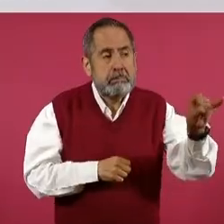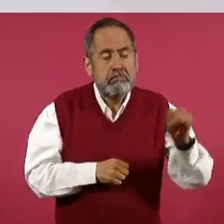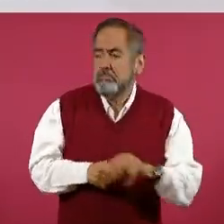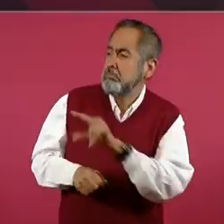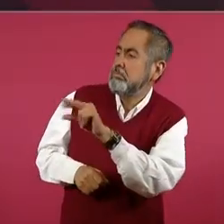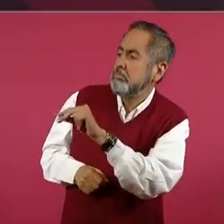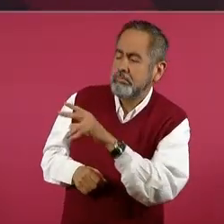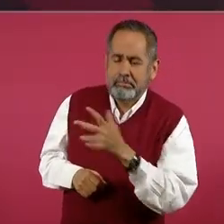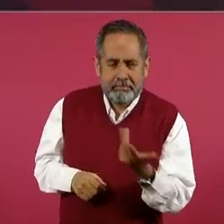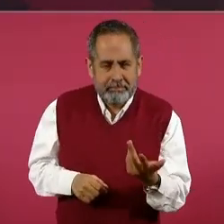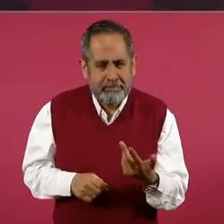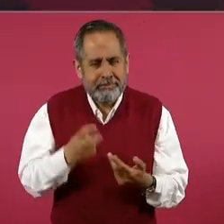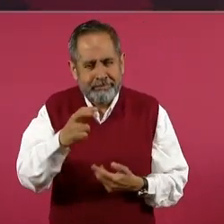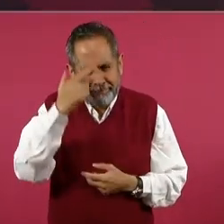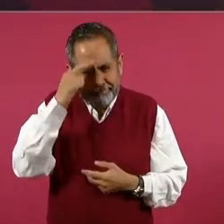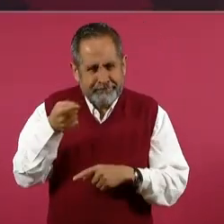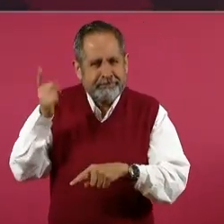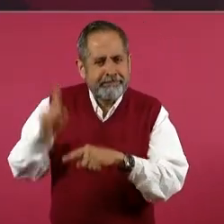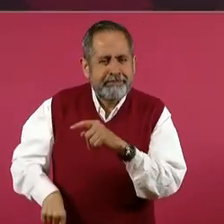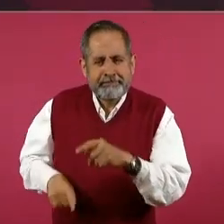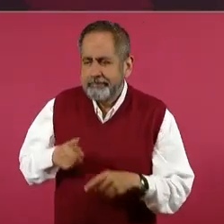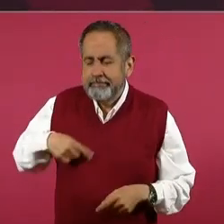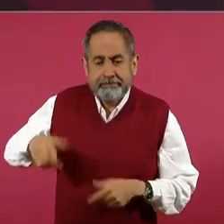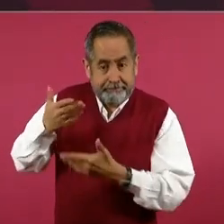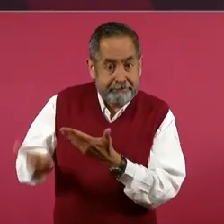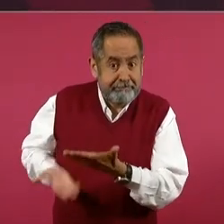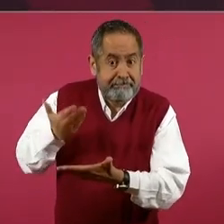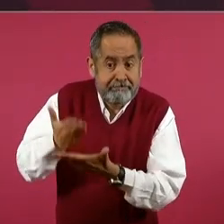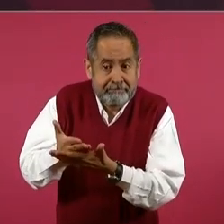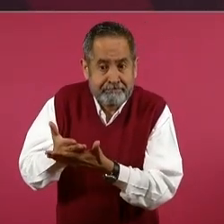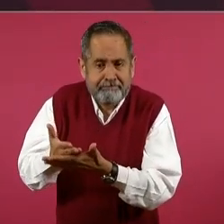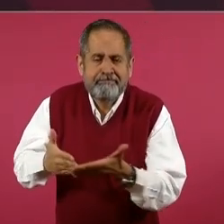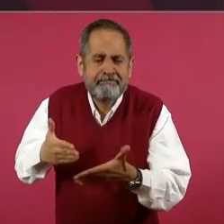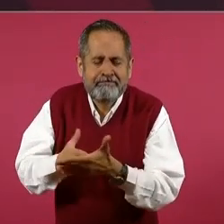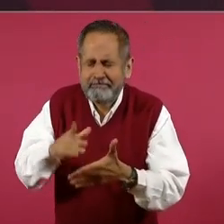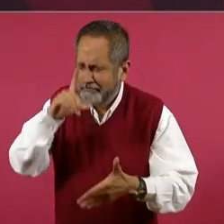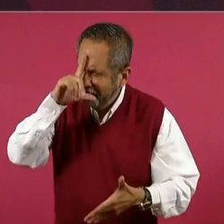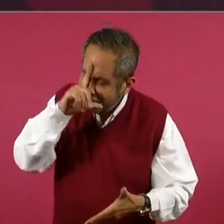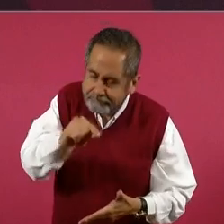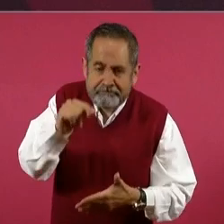Nos echaron para atrás una ley